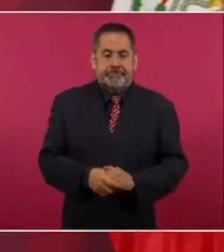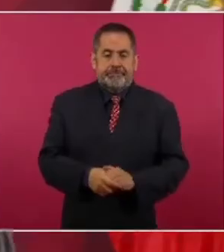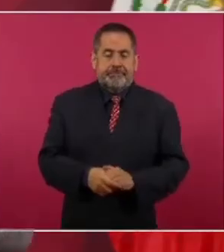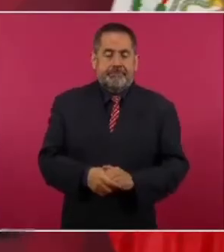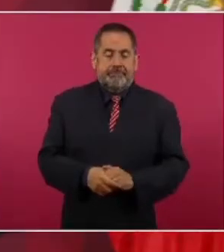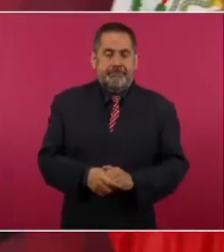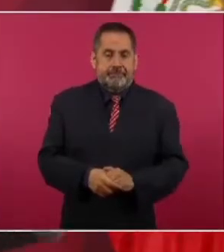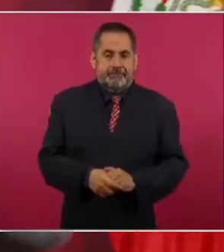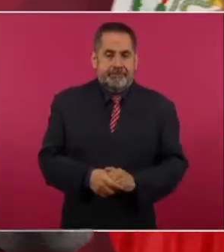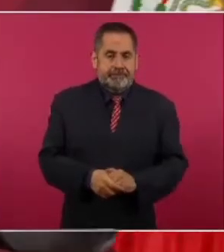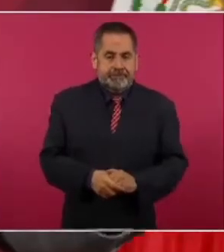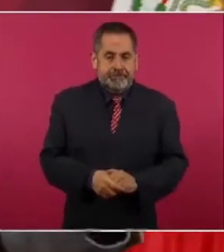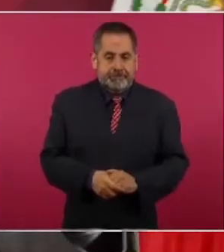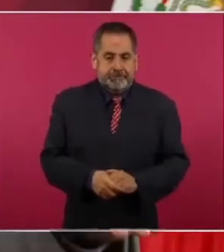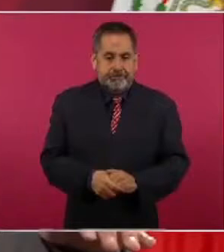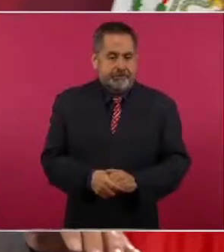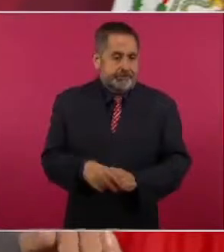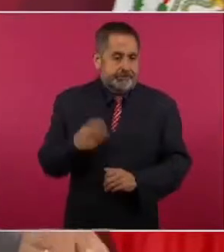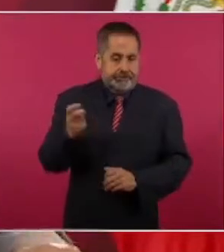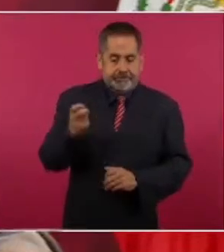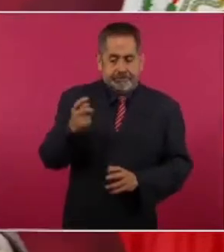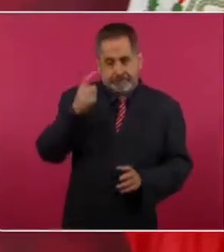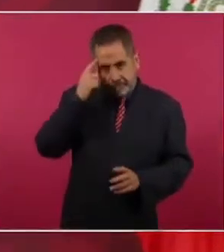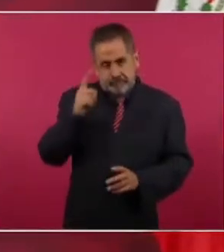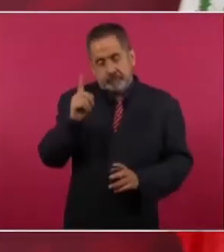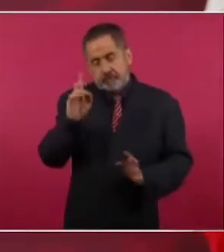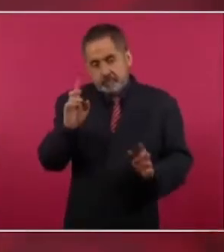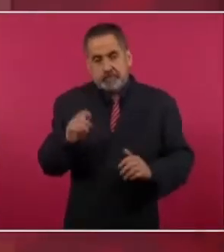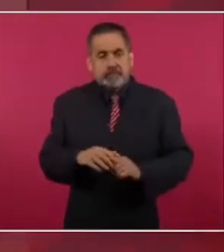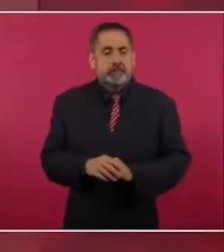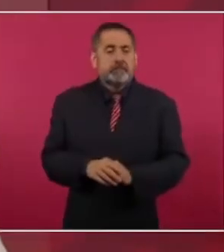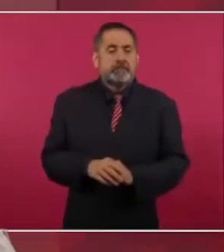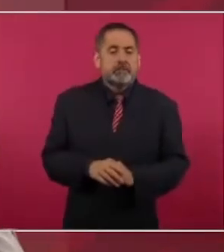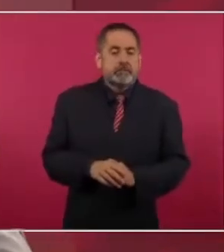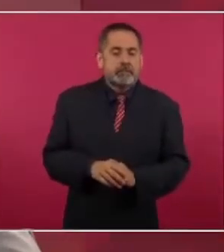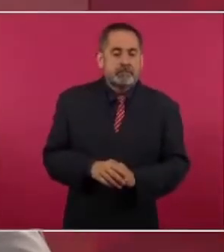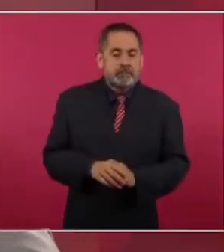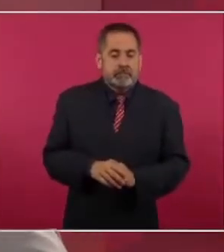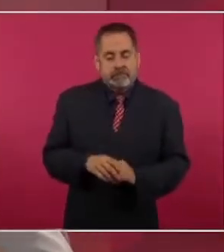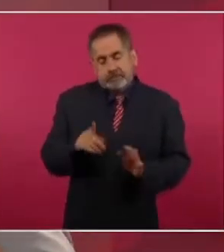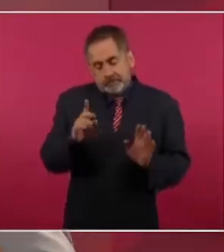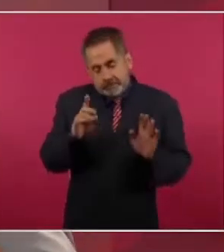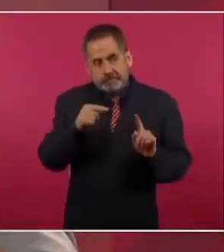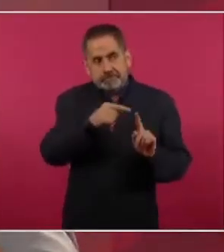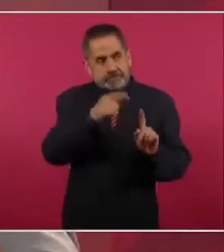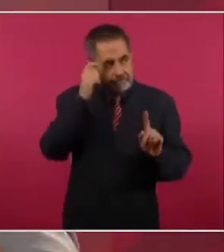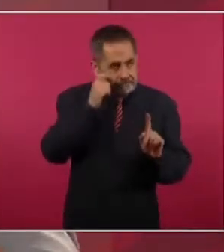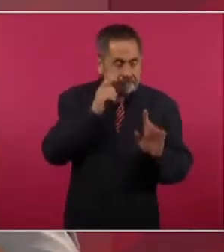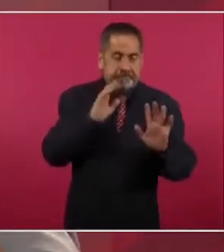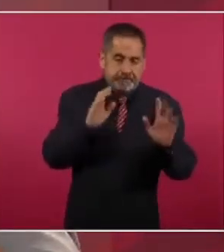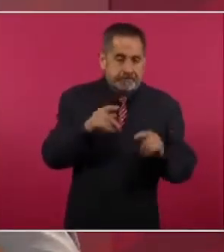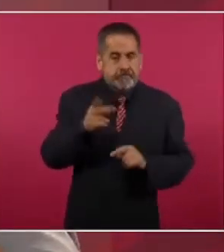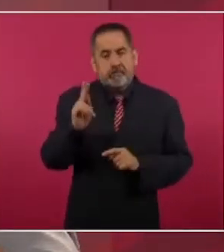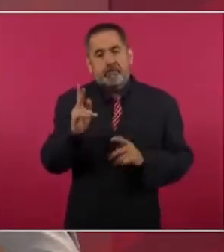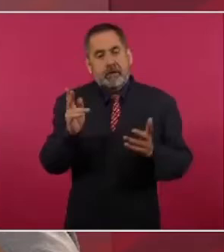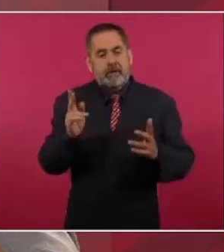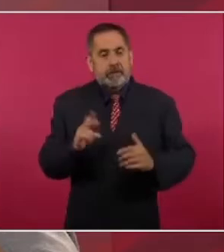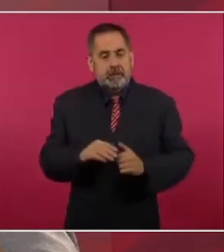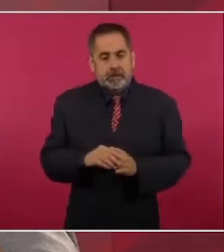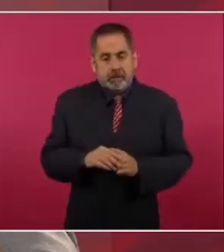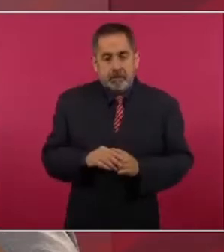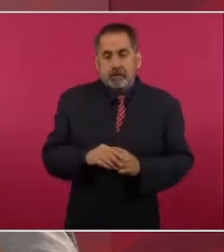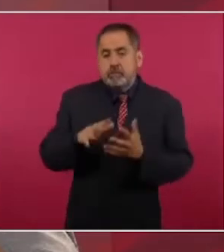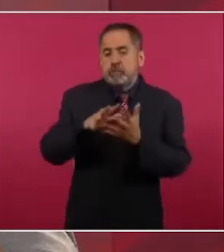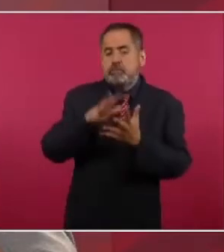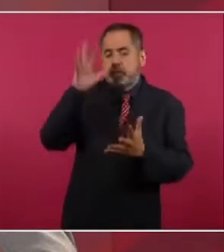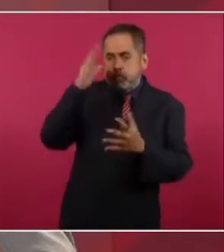Y ese es un caso extremo, ¿no? Pero en la mayoría